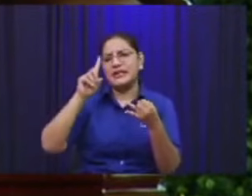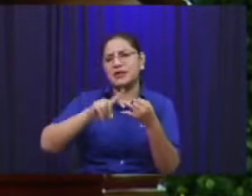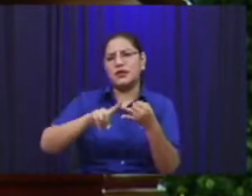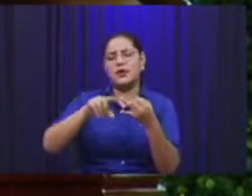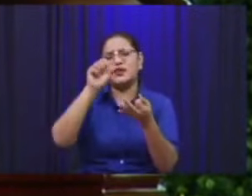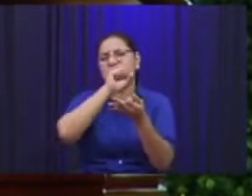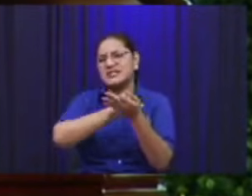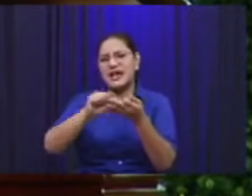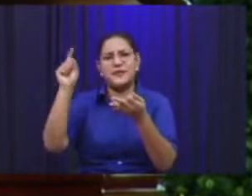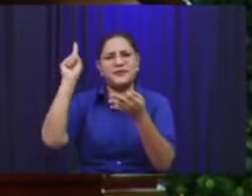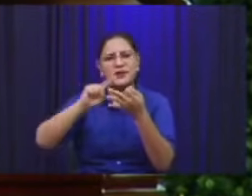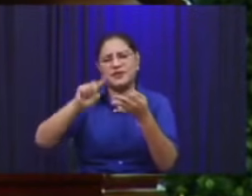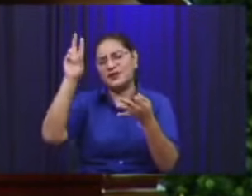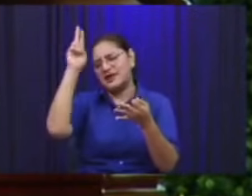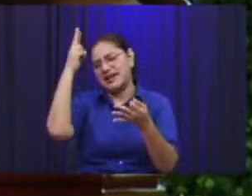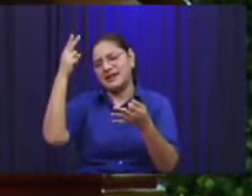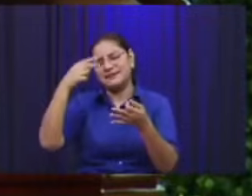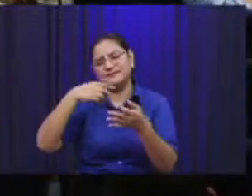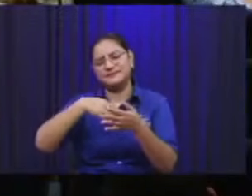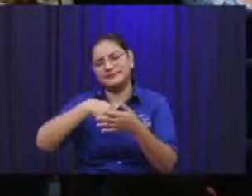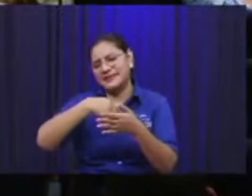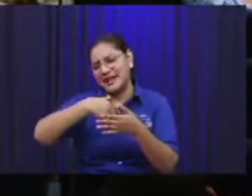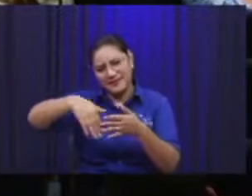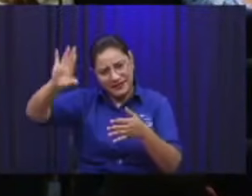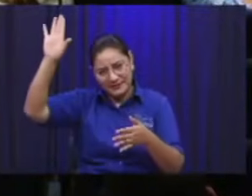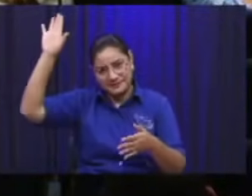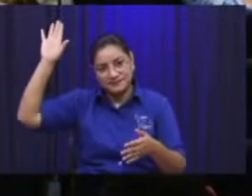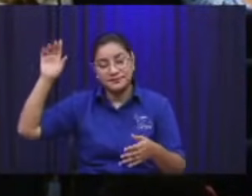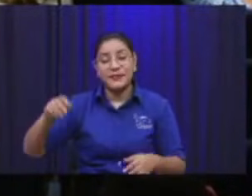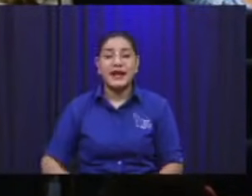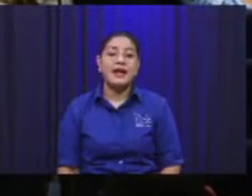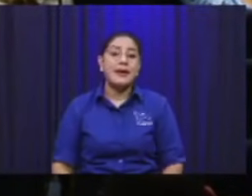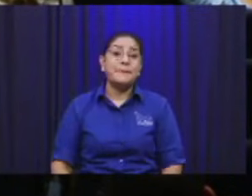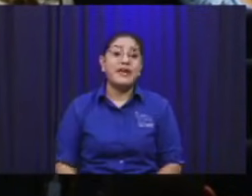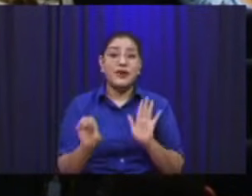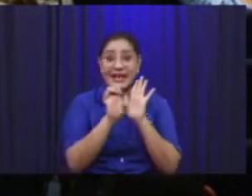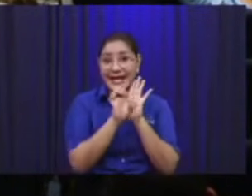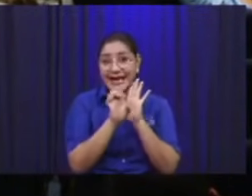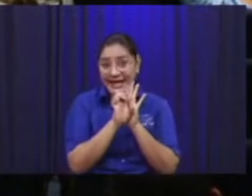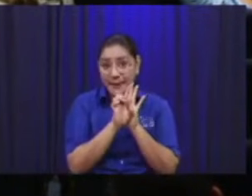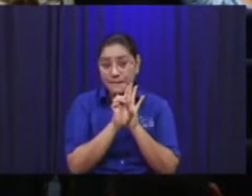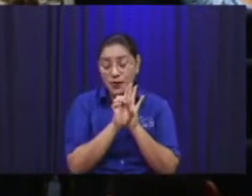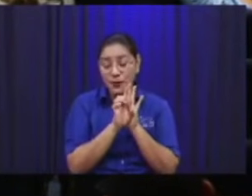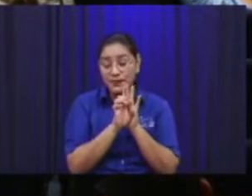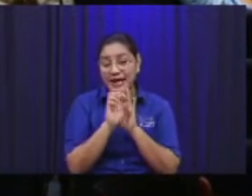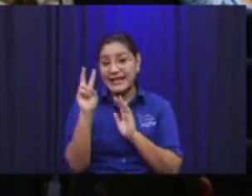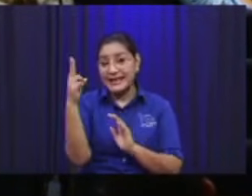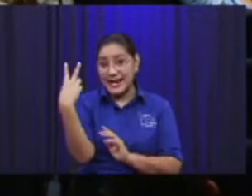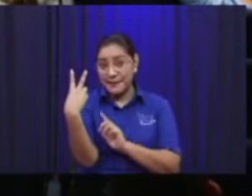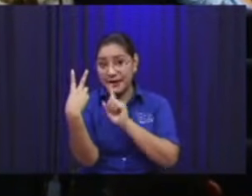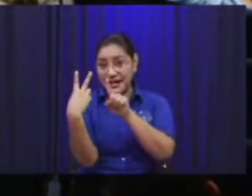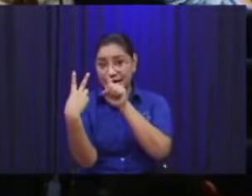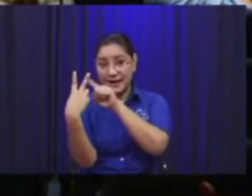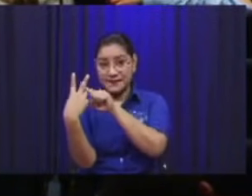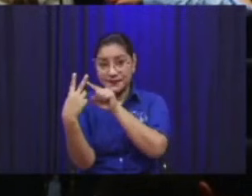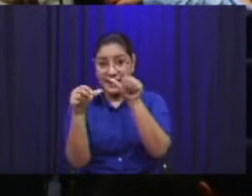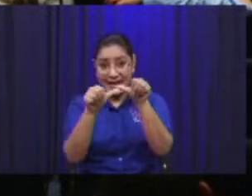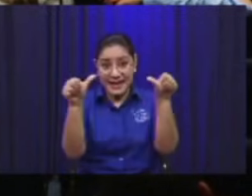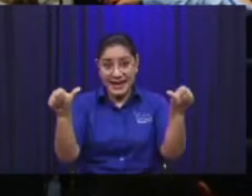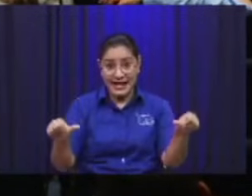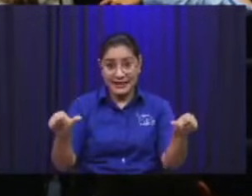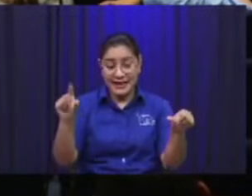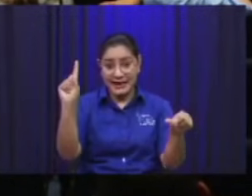bueno entonces volvamos a los que están cazando pues ya murió el que está enfrente y a ver ahora ambos mueren